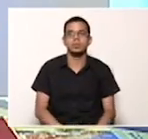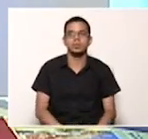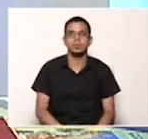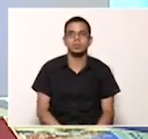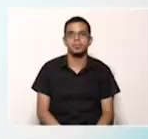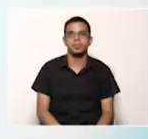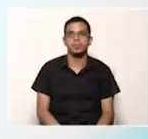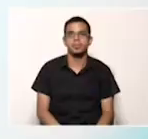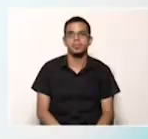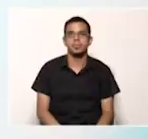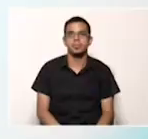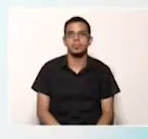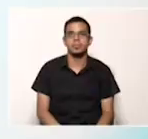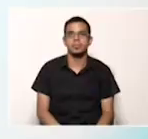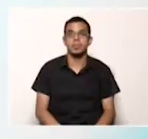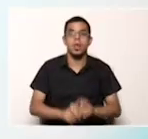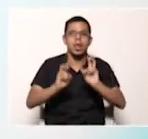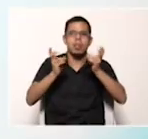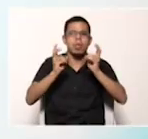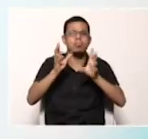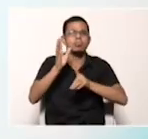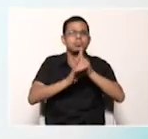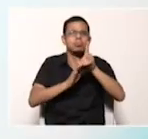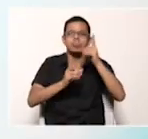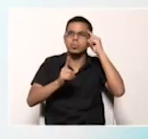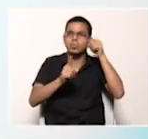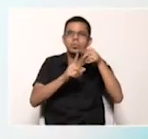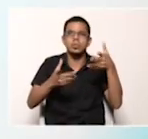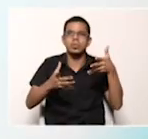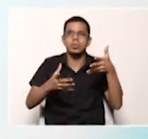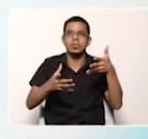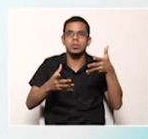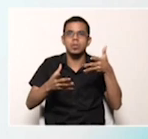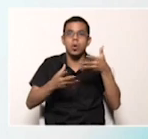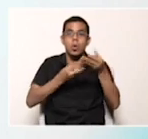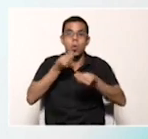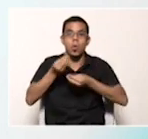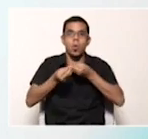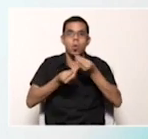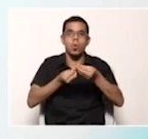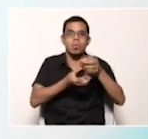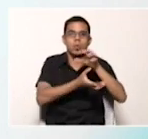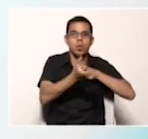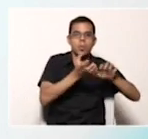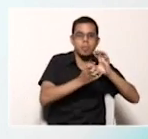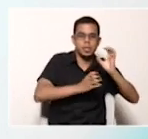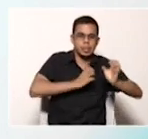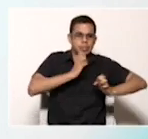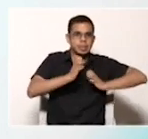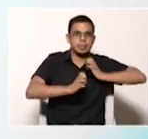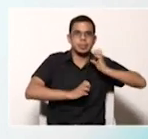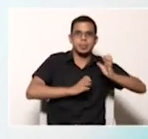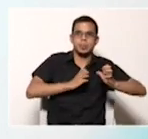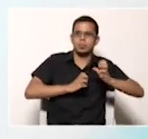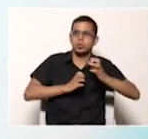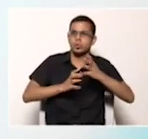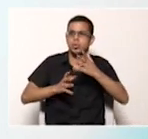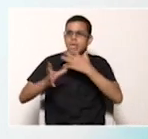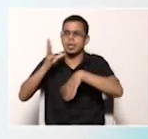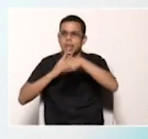presentamos. El tema que vamos a desarrollar hoy es cómo influyen los problemas emocionales en el